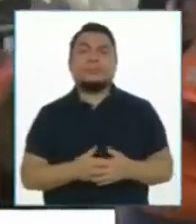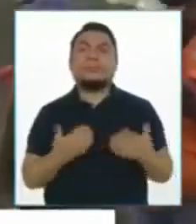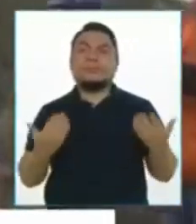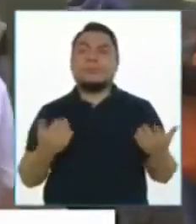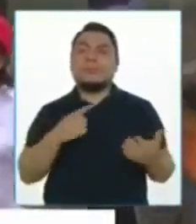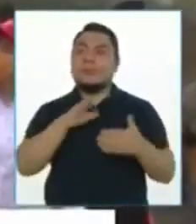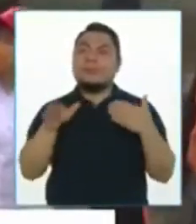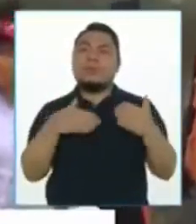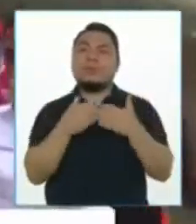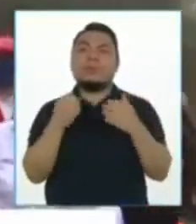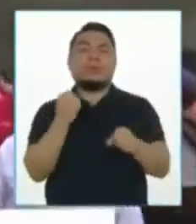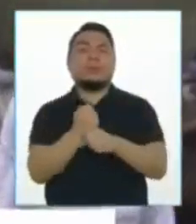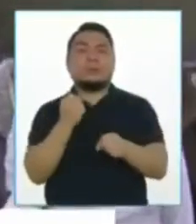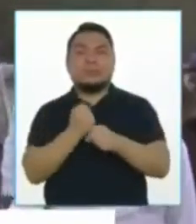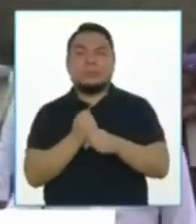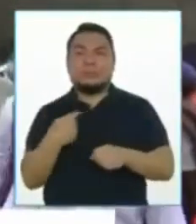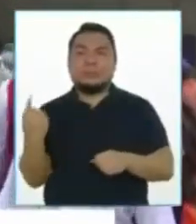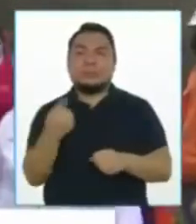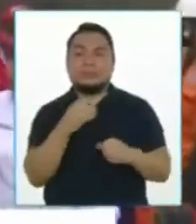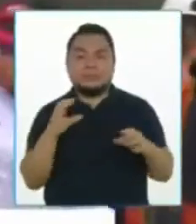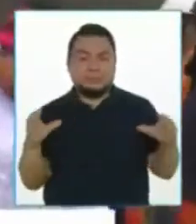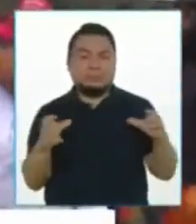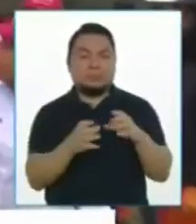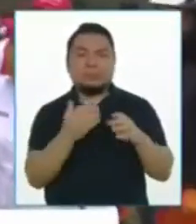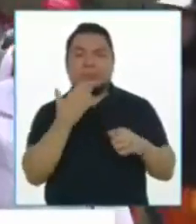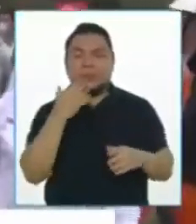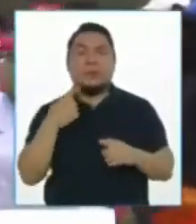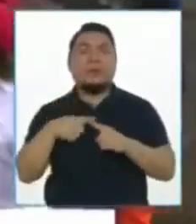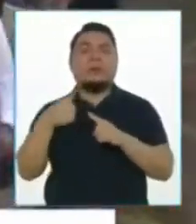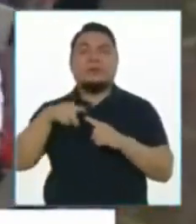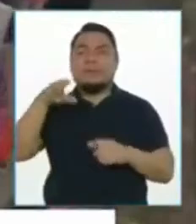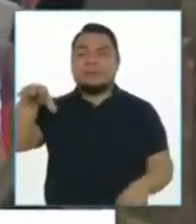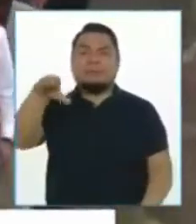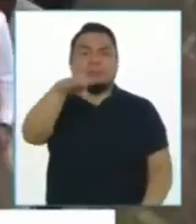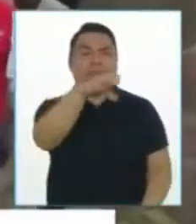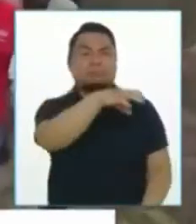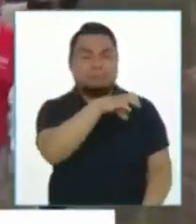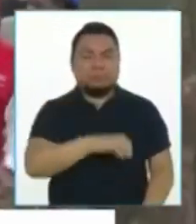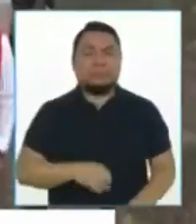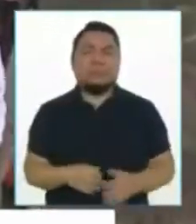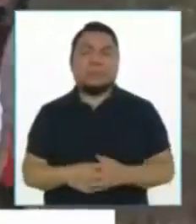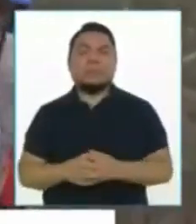Todo es un trabajo concatenado entre distintos sectores.